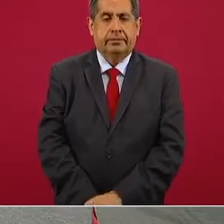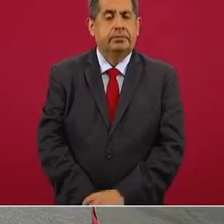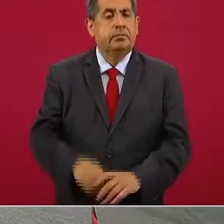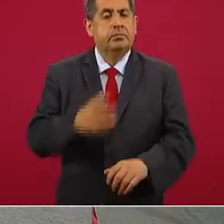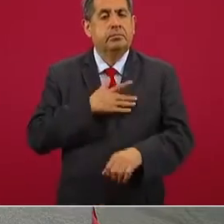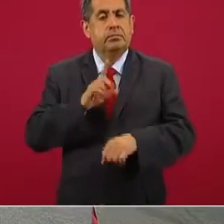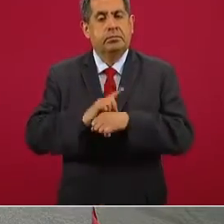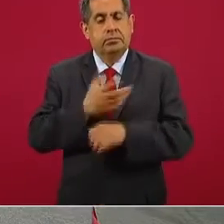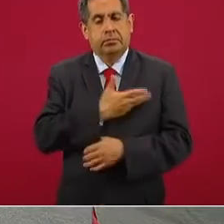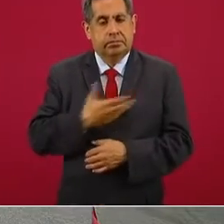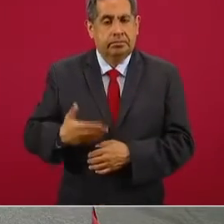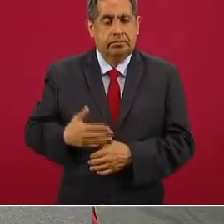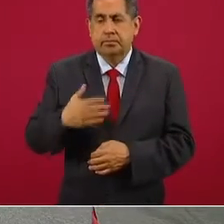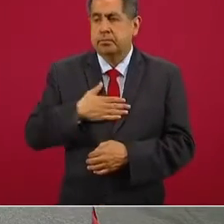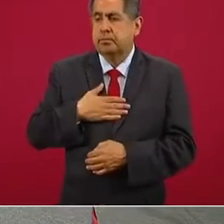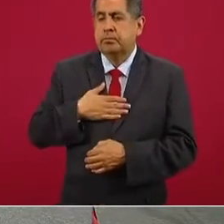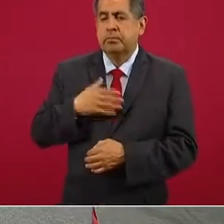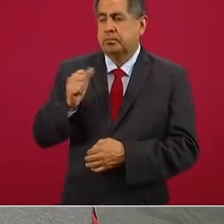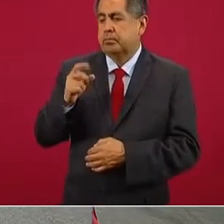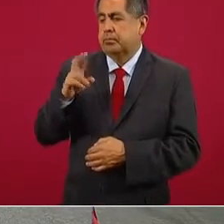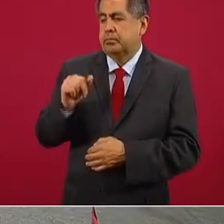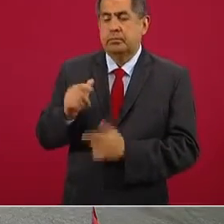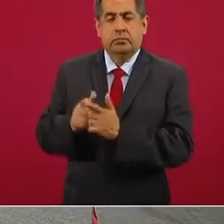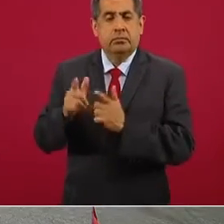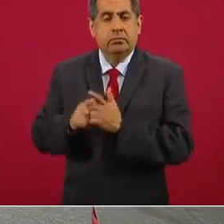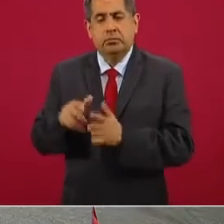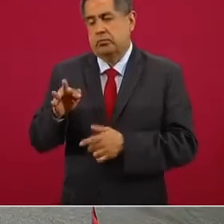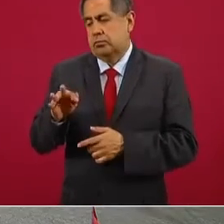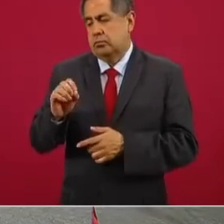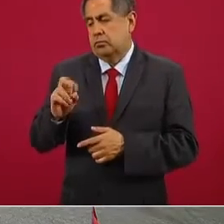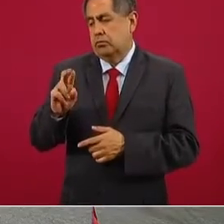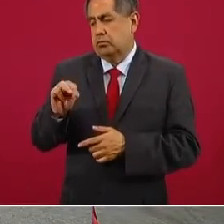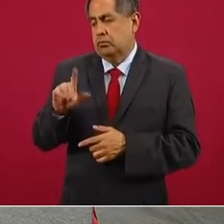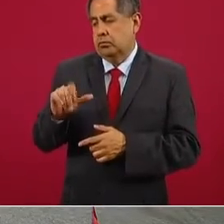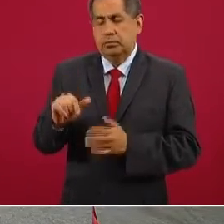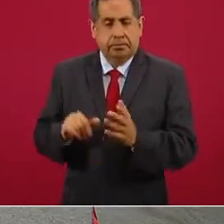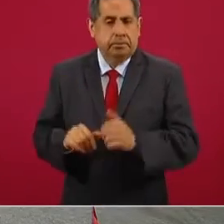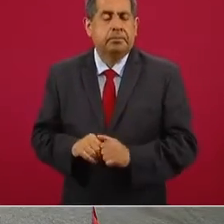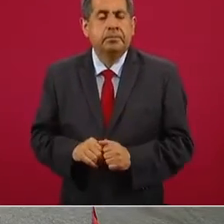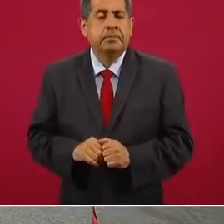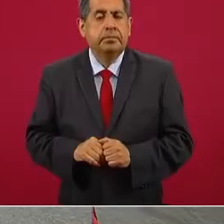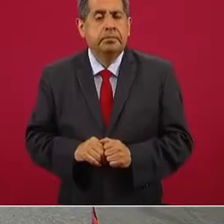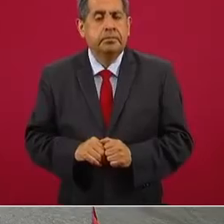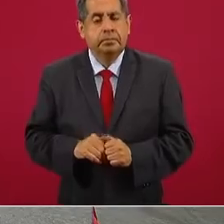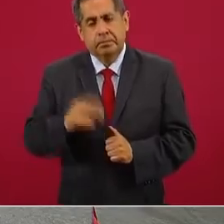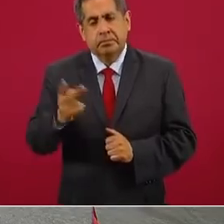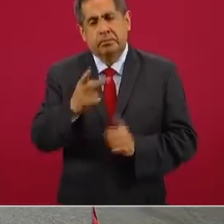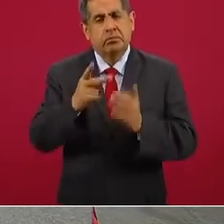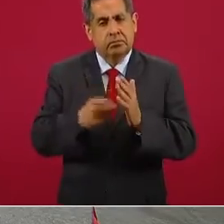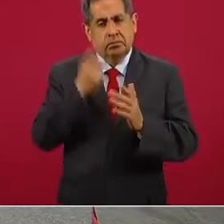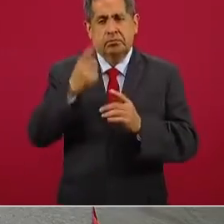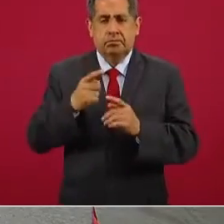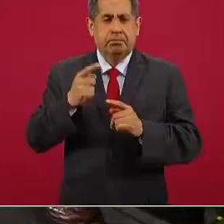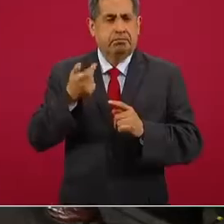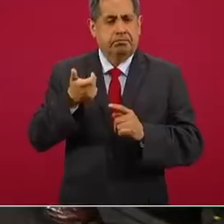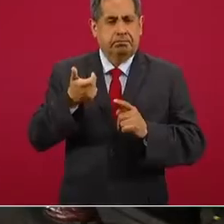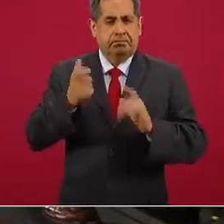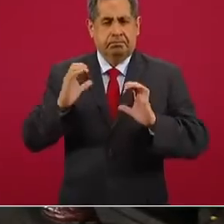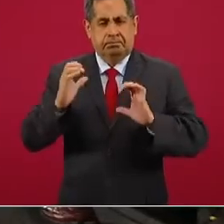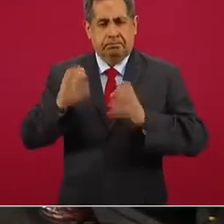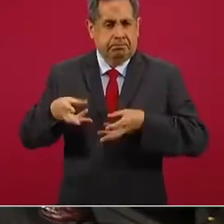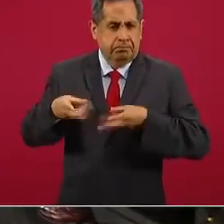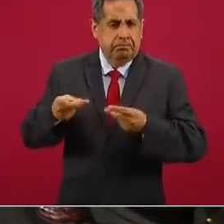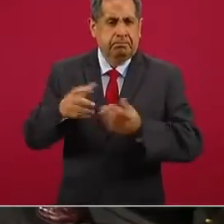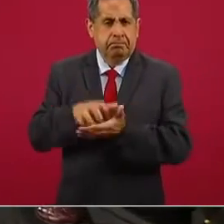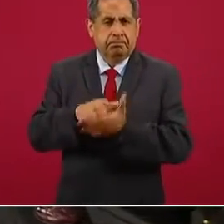Buenos días, presidente. Andrea Meras, de Grupo Fórmula. Quisiera preguntarle, retomando el tema que tocó sobre cuidar la economía y también